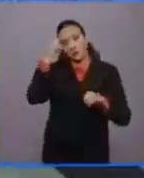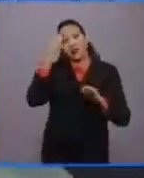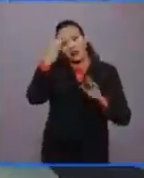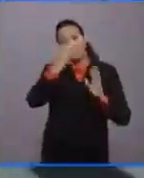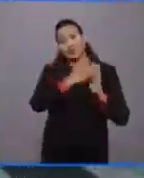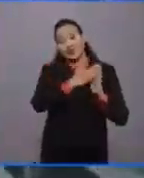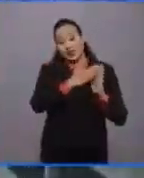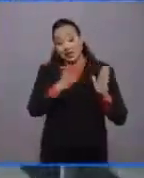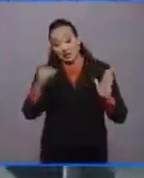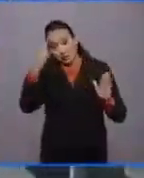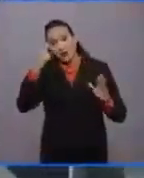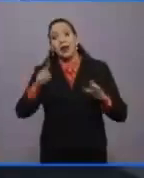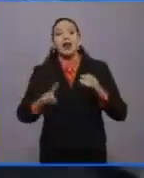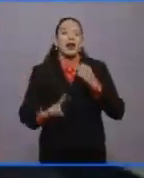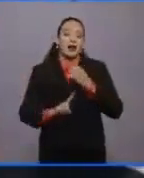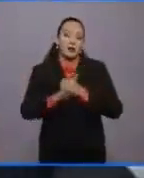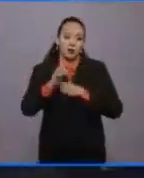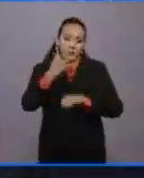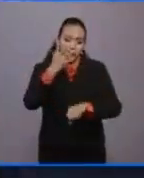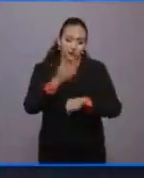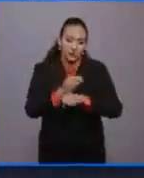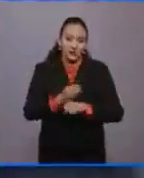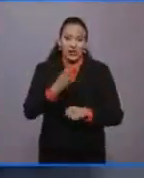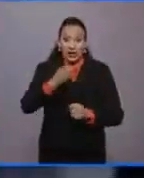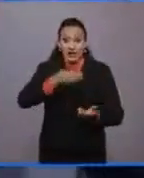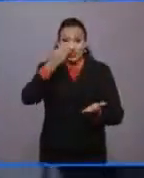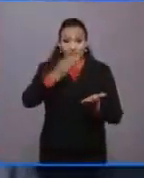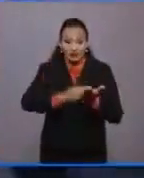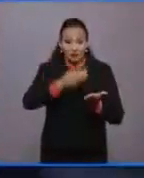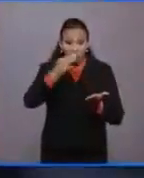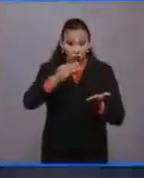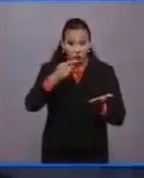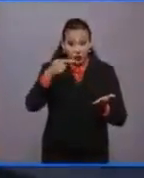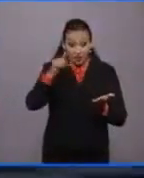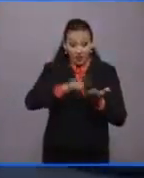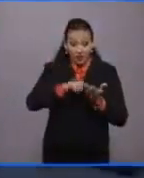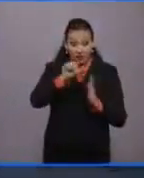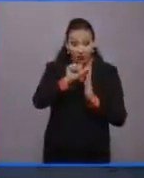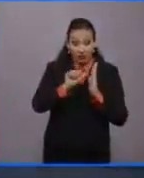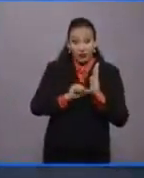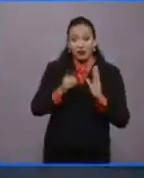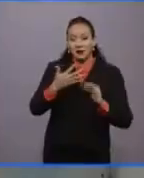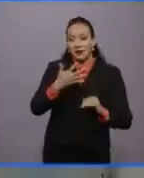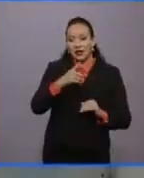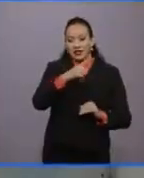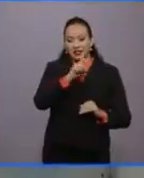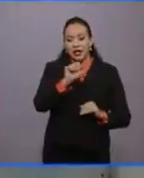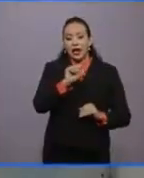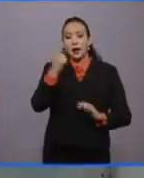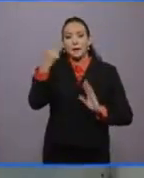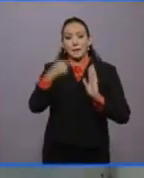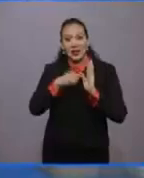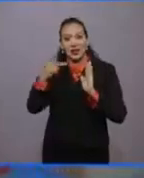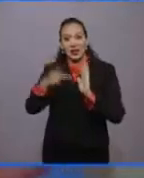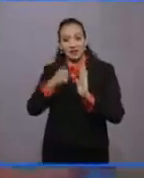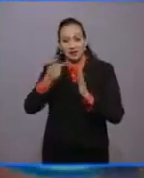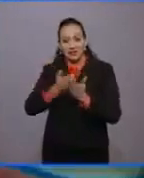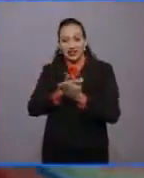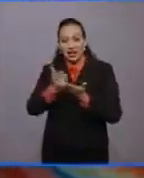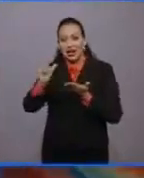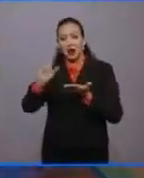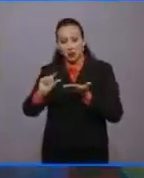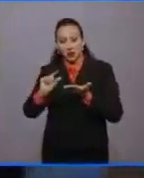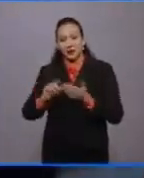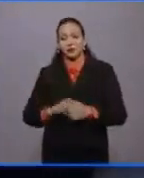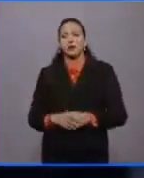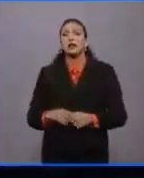conciliación prejudicial. El tribunal explicó que la multa prevista en dicho artículo, que va de 100 a 1000 veces el salario mínimo